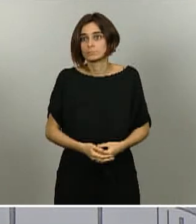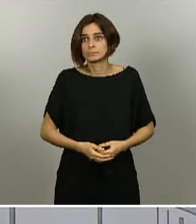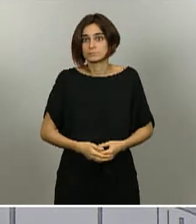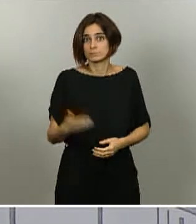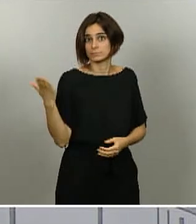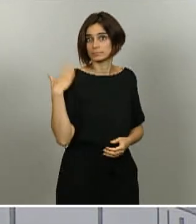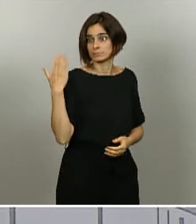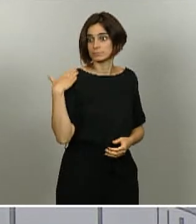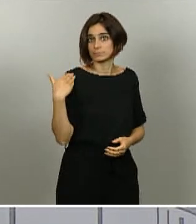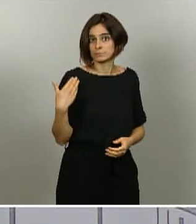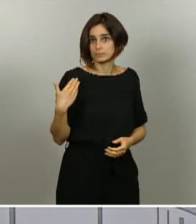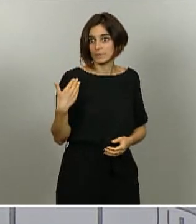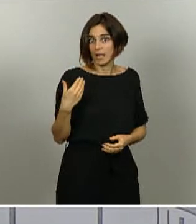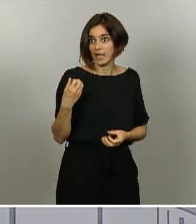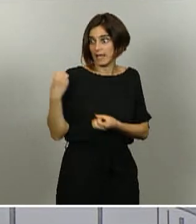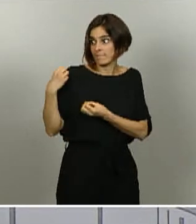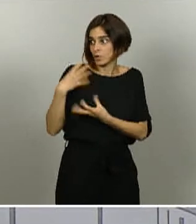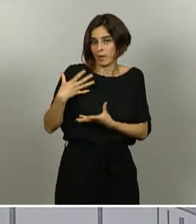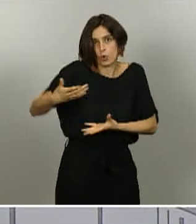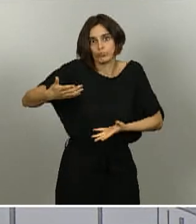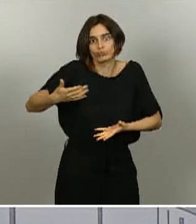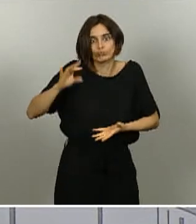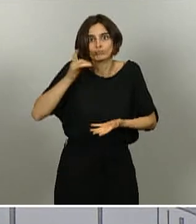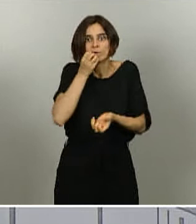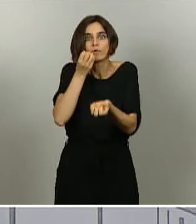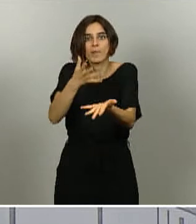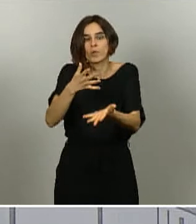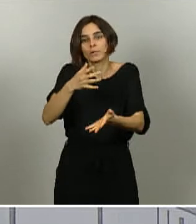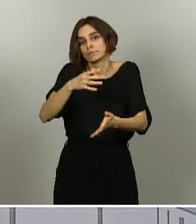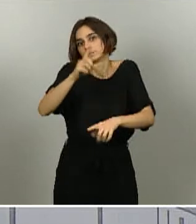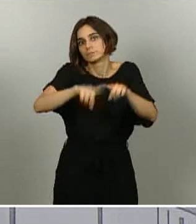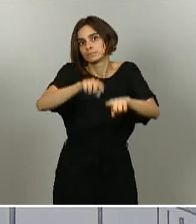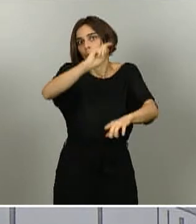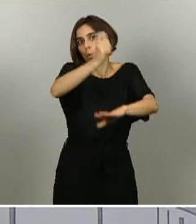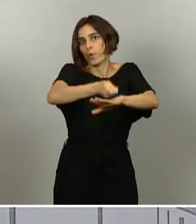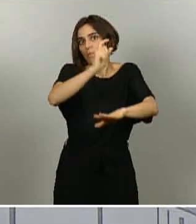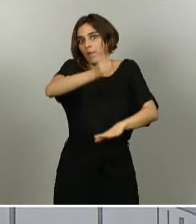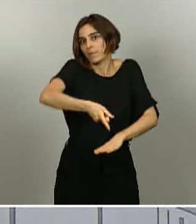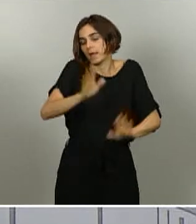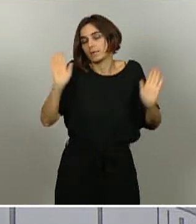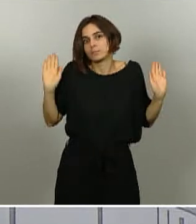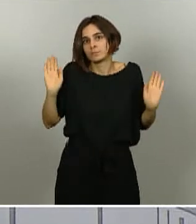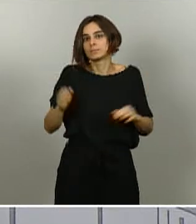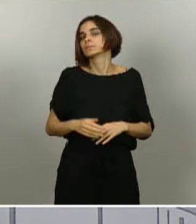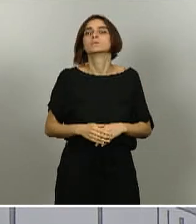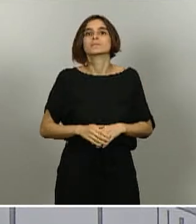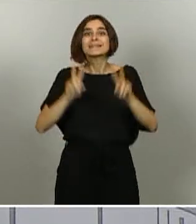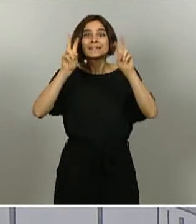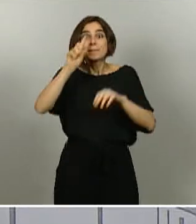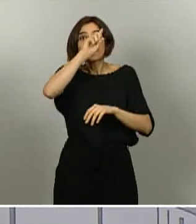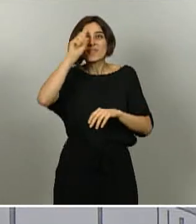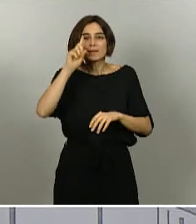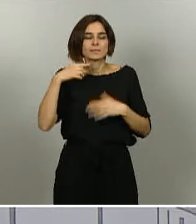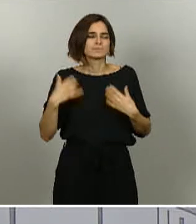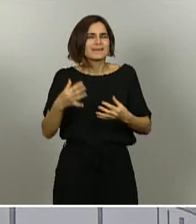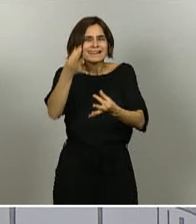actuará como tenga que actuar. En cuanto a Madrid, la verdad es que hemos revisado los datos 1000 veces, porque de hecho